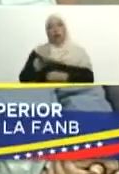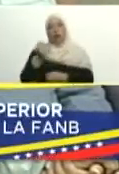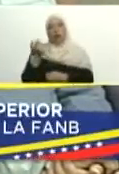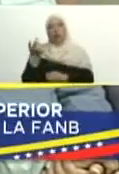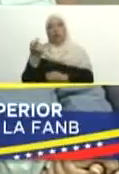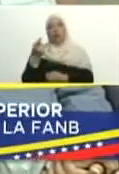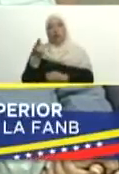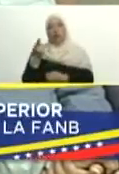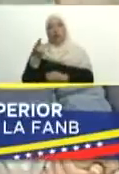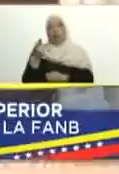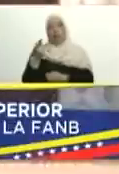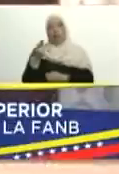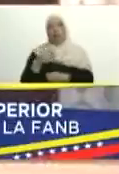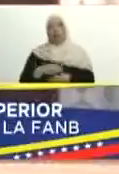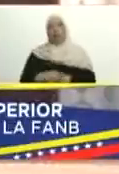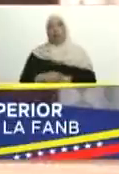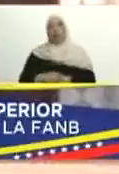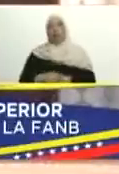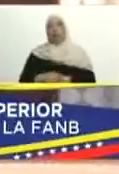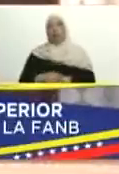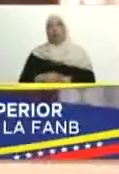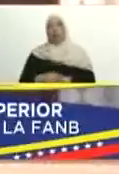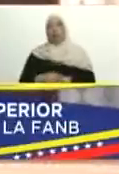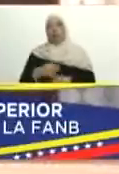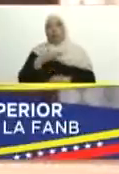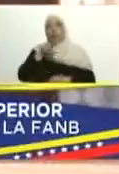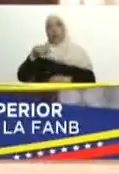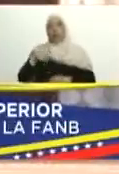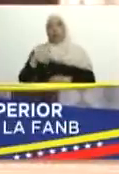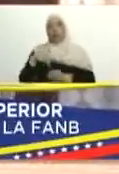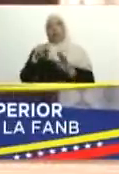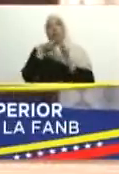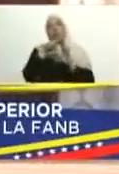Lo cierto es que nosotros hemos cumplido.